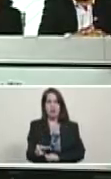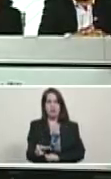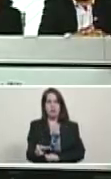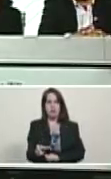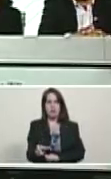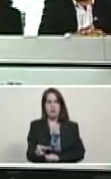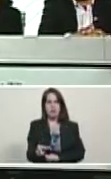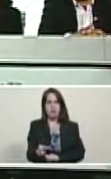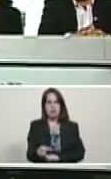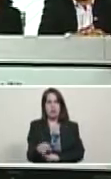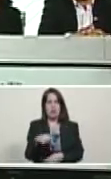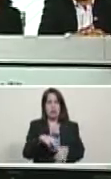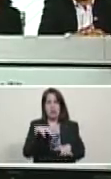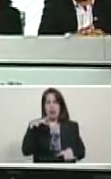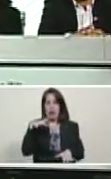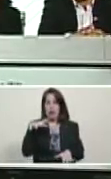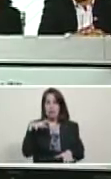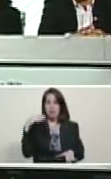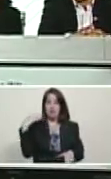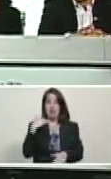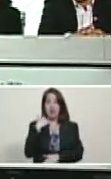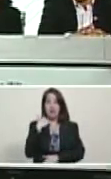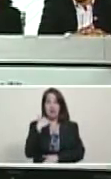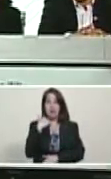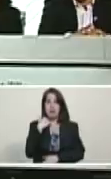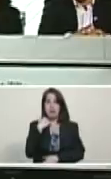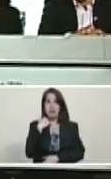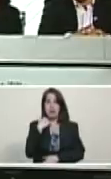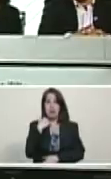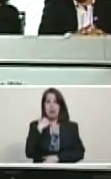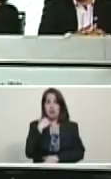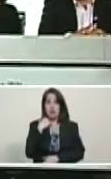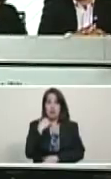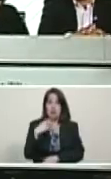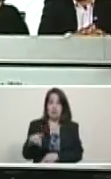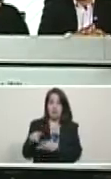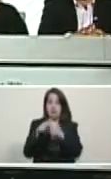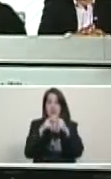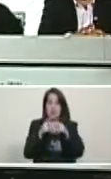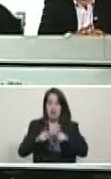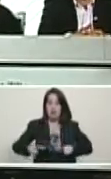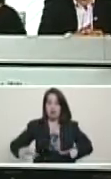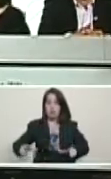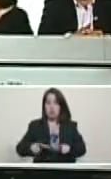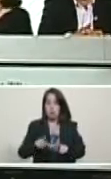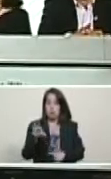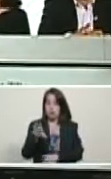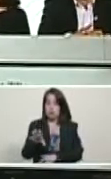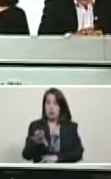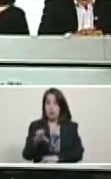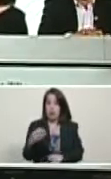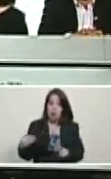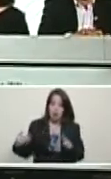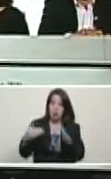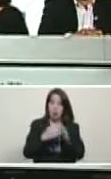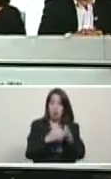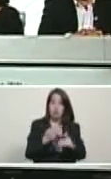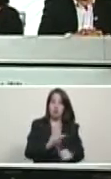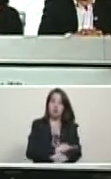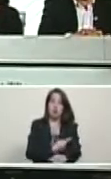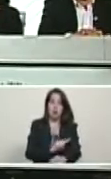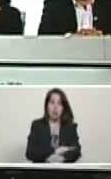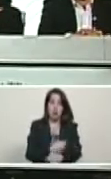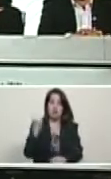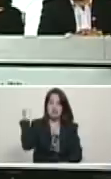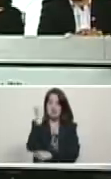la grave falta de prestar el territorio para agredir a su hermano para